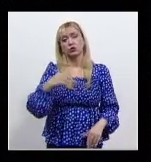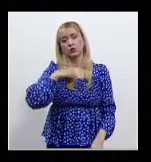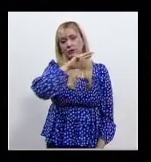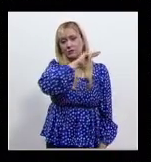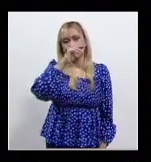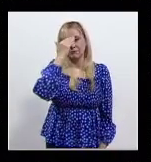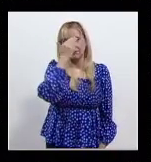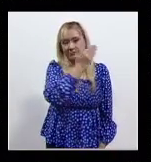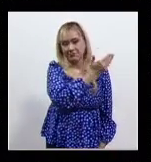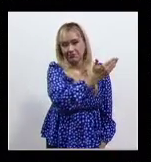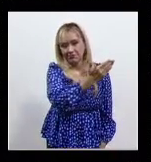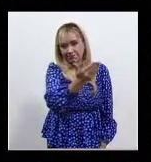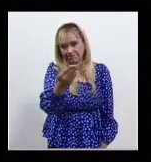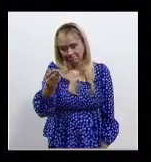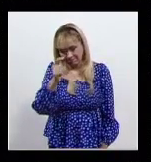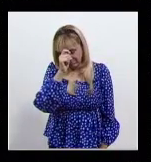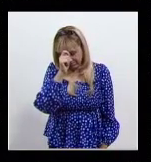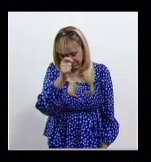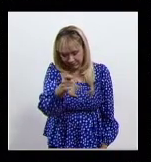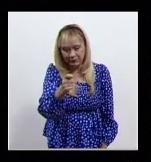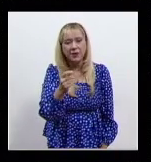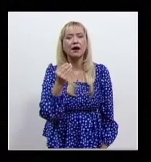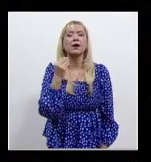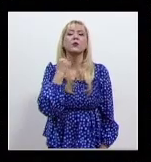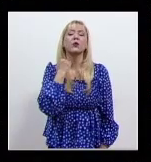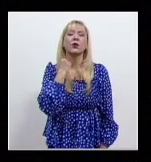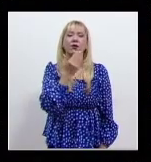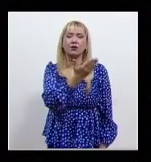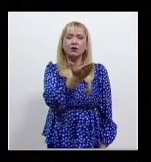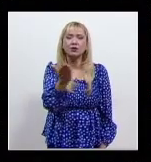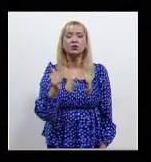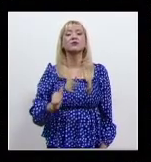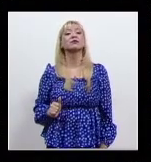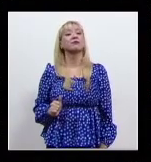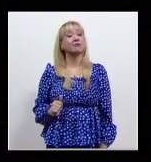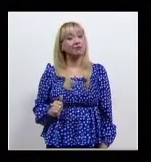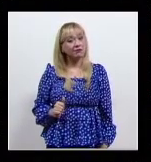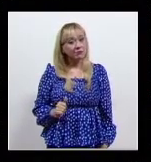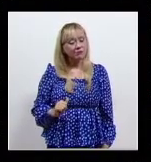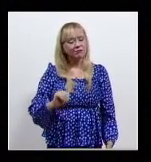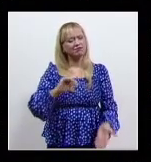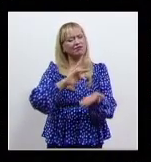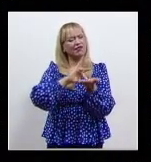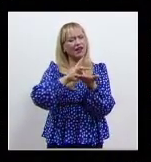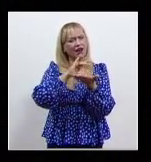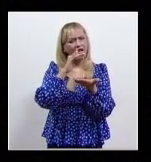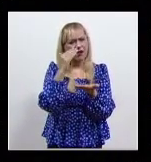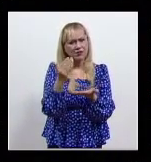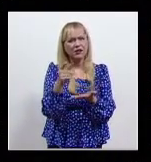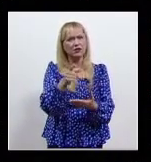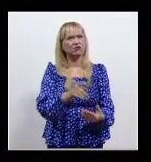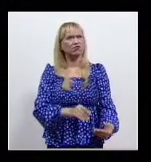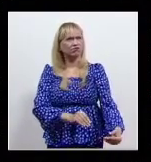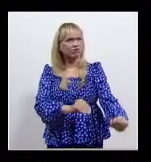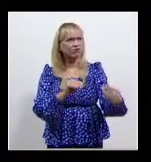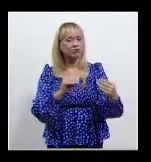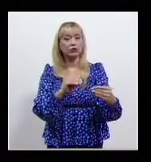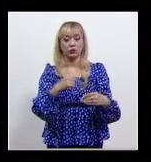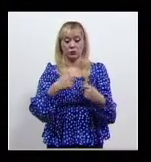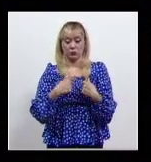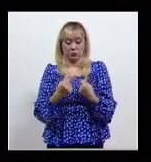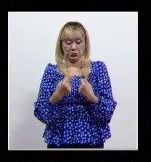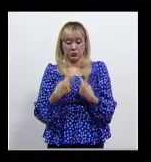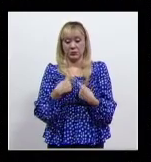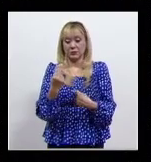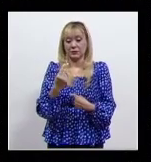las personas que litigan. Y les agradezco que lo hagan como ciudadana, por supuesto como jueza,